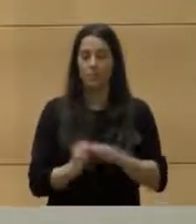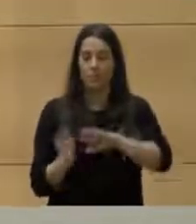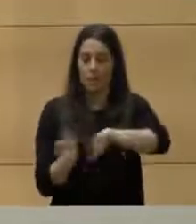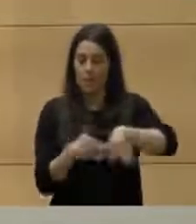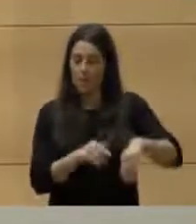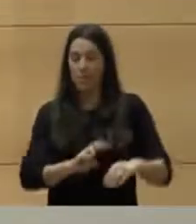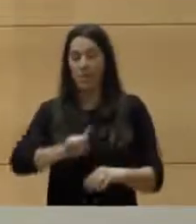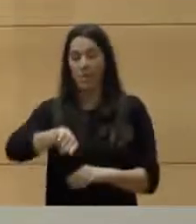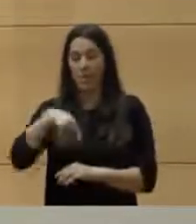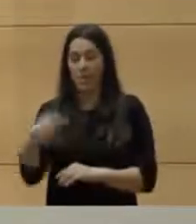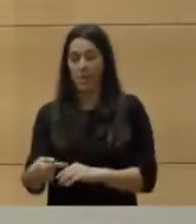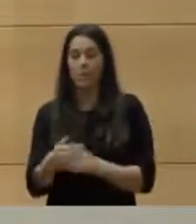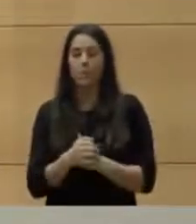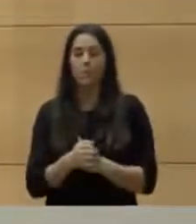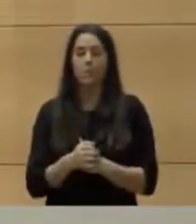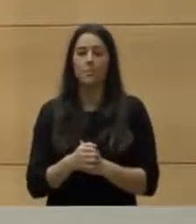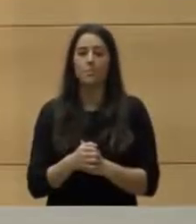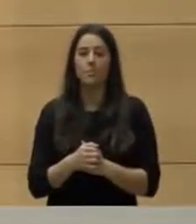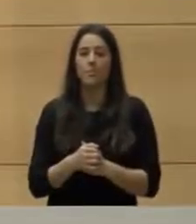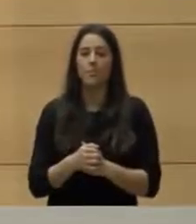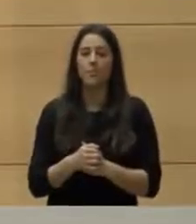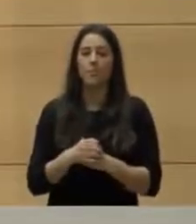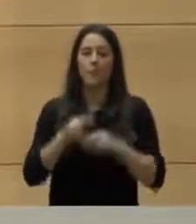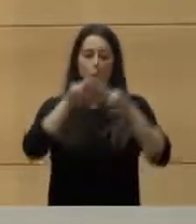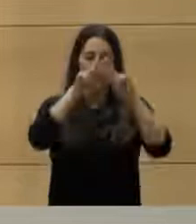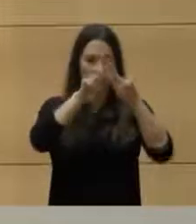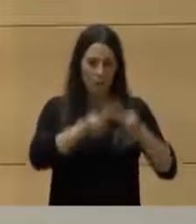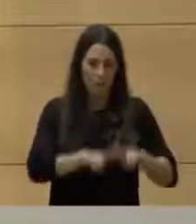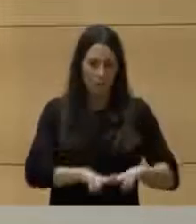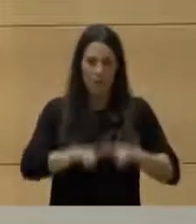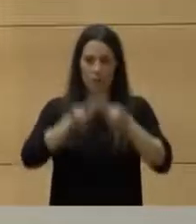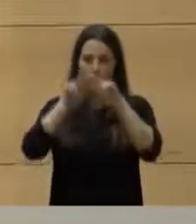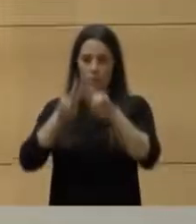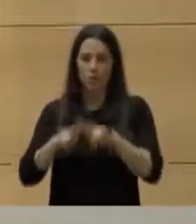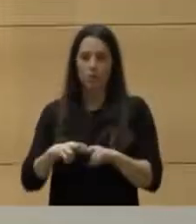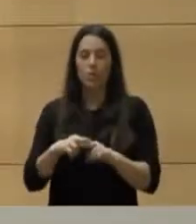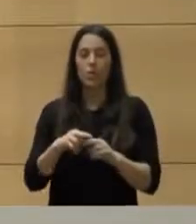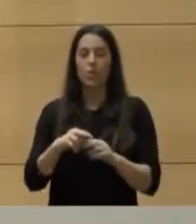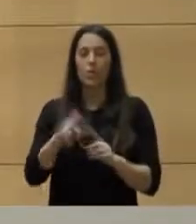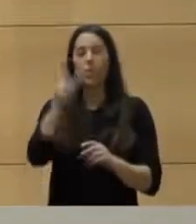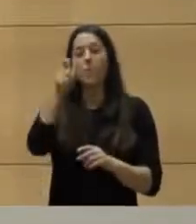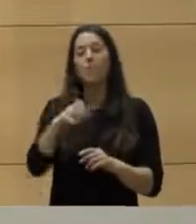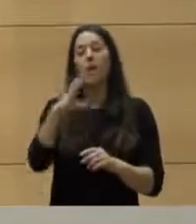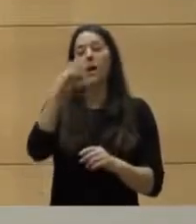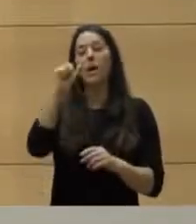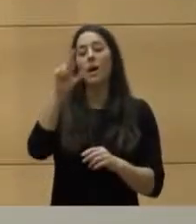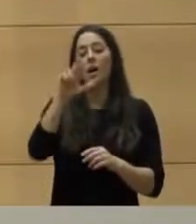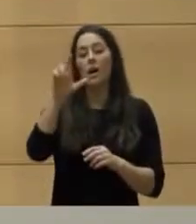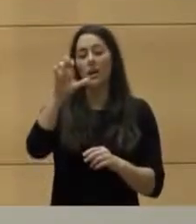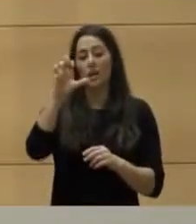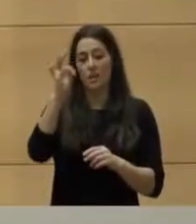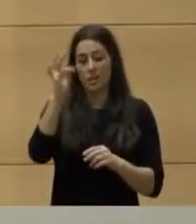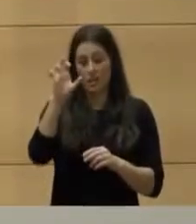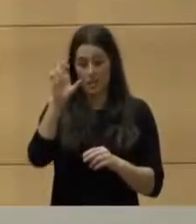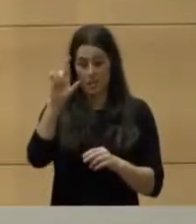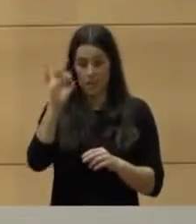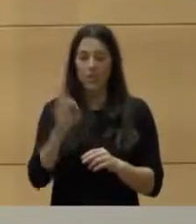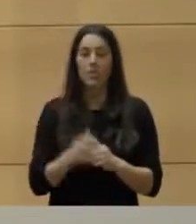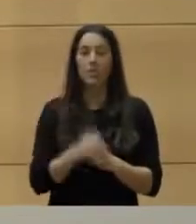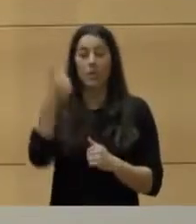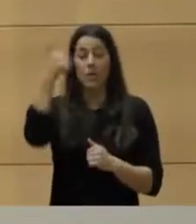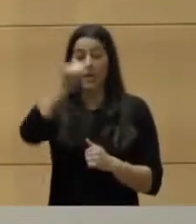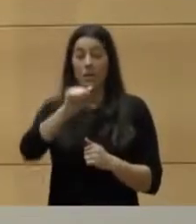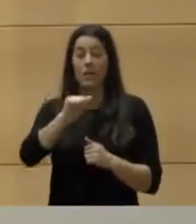aparte de las intervenciones y estudios de Carretero en Castilla-La Mancha, un federalista